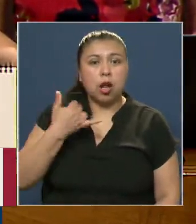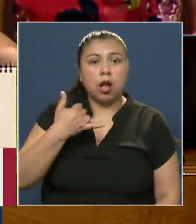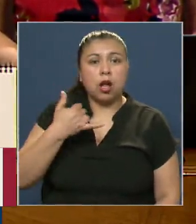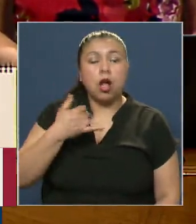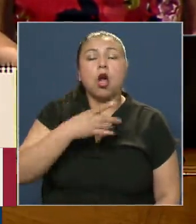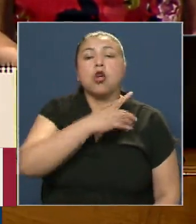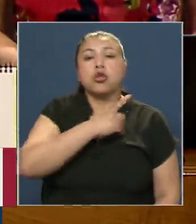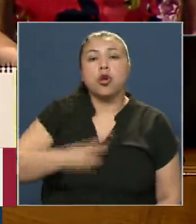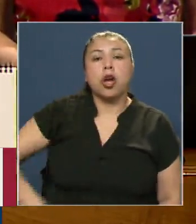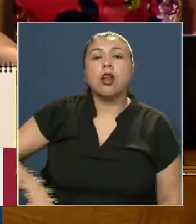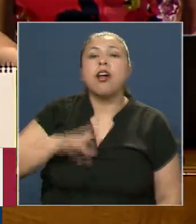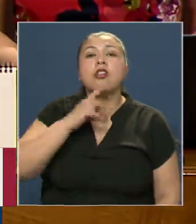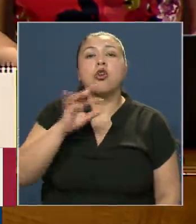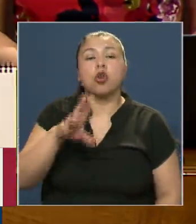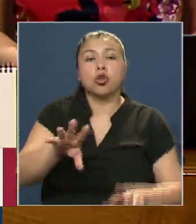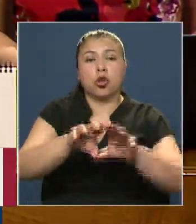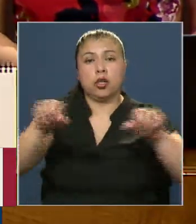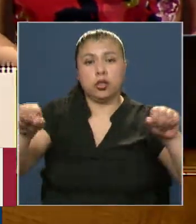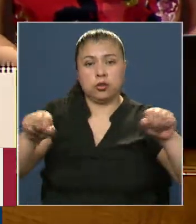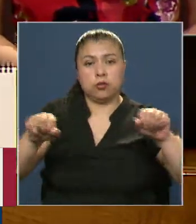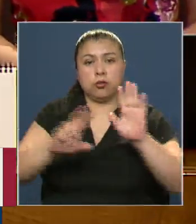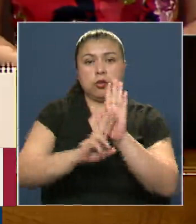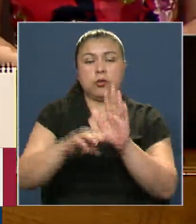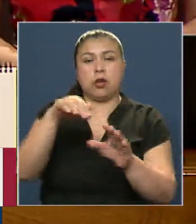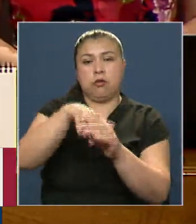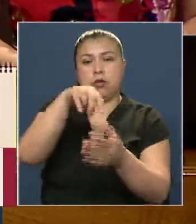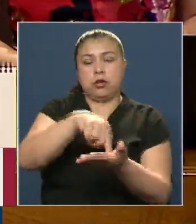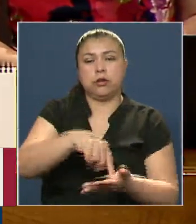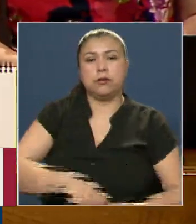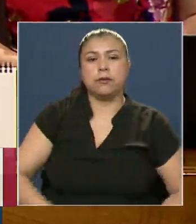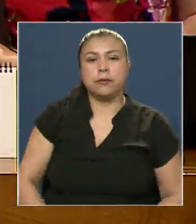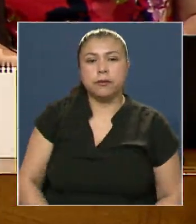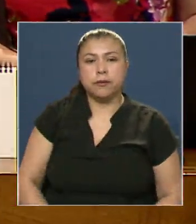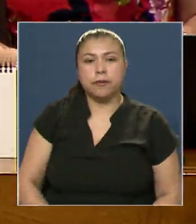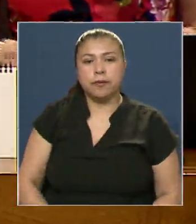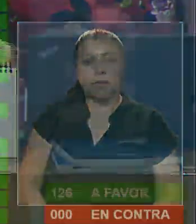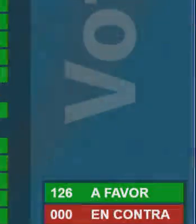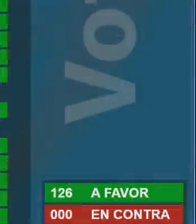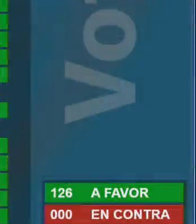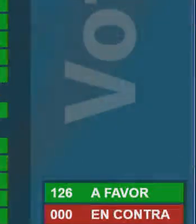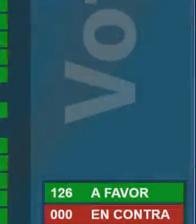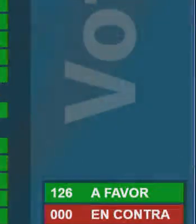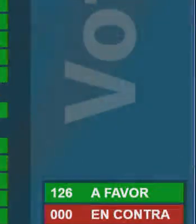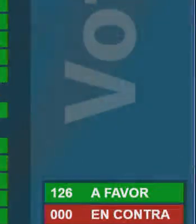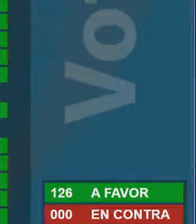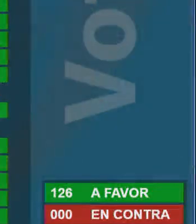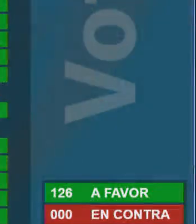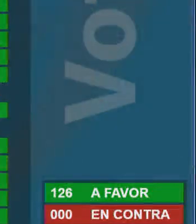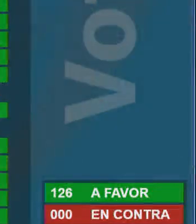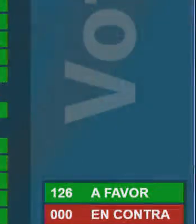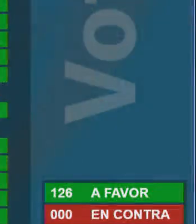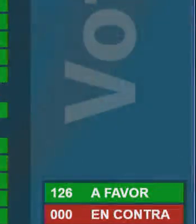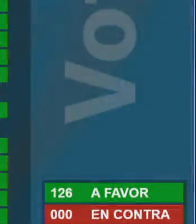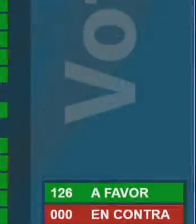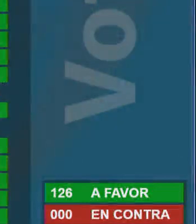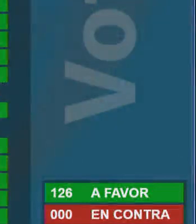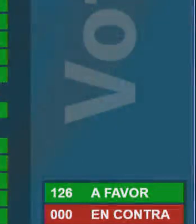Diputada Troncoso. Resultado de la votación. Por la afirmativa, 126